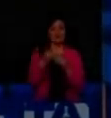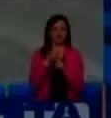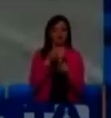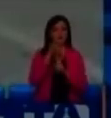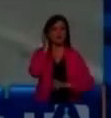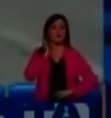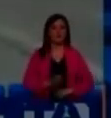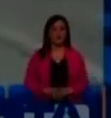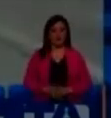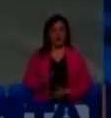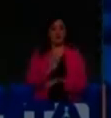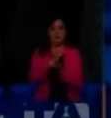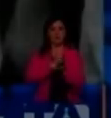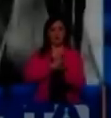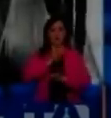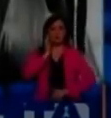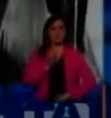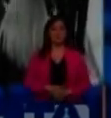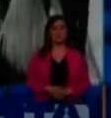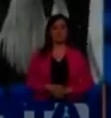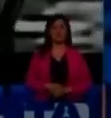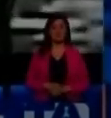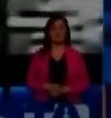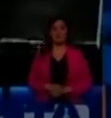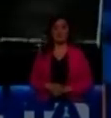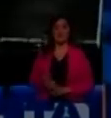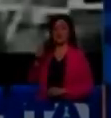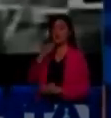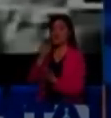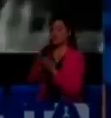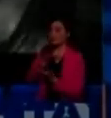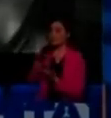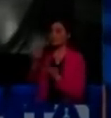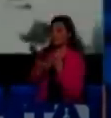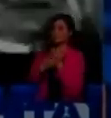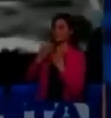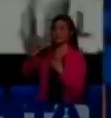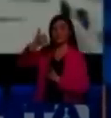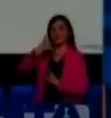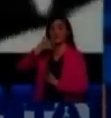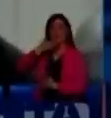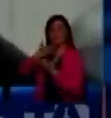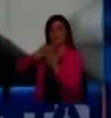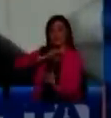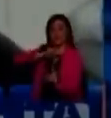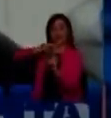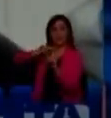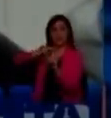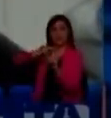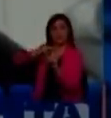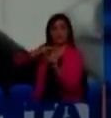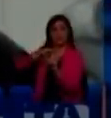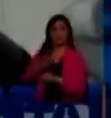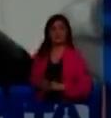estas mujeres. No, gracias a ustedes por invitarme, gracias por llevar este mensaje, ojalá de una